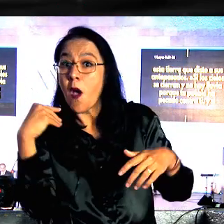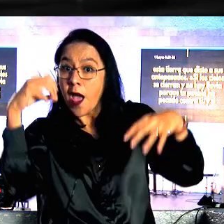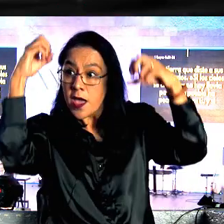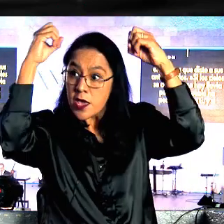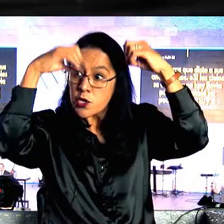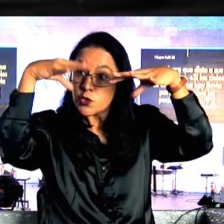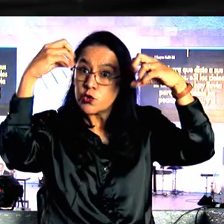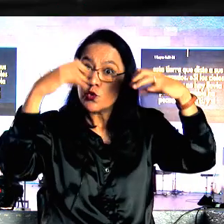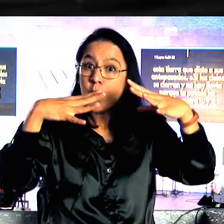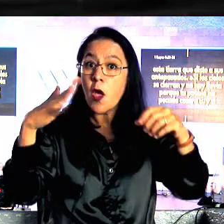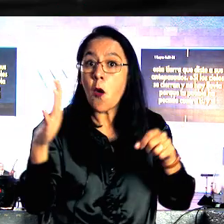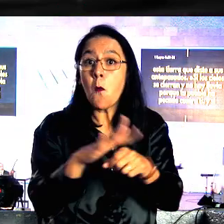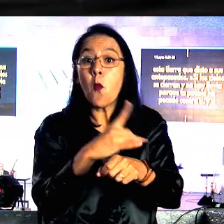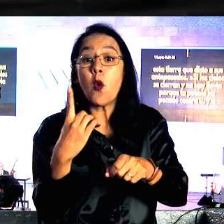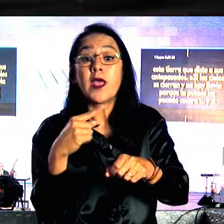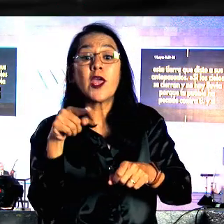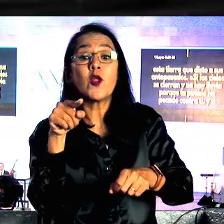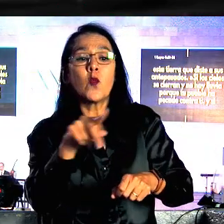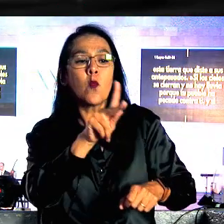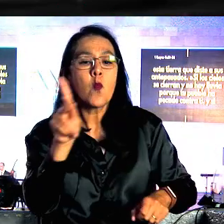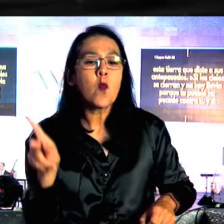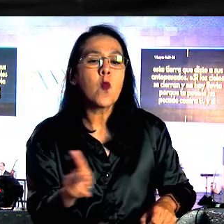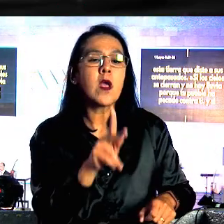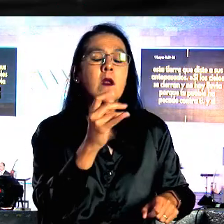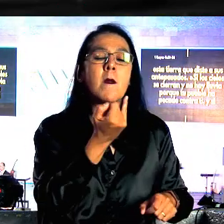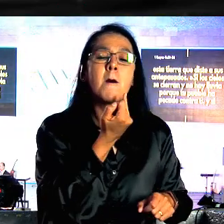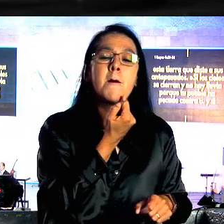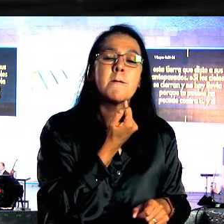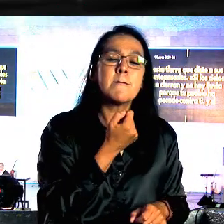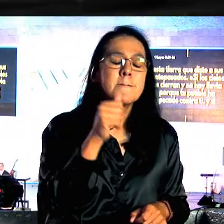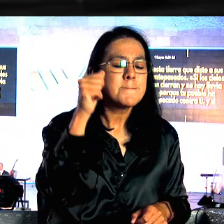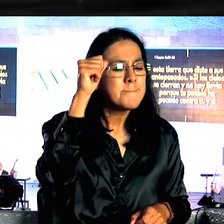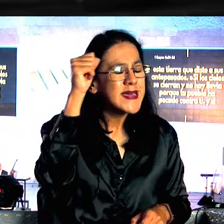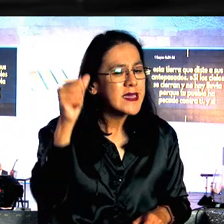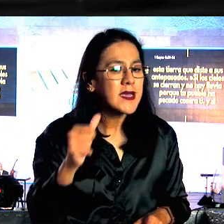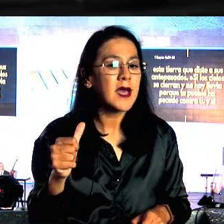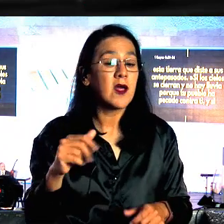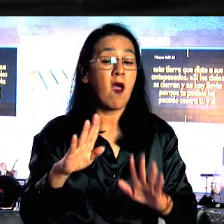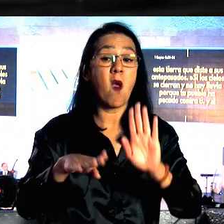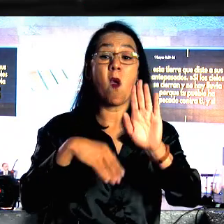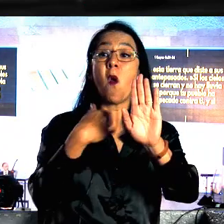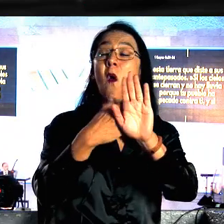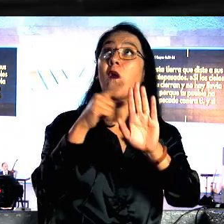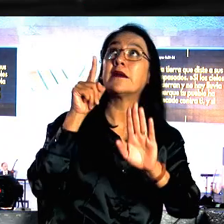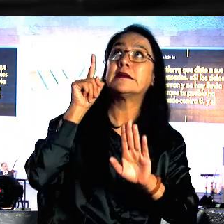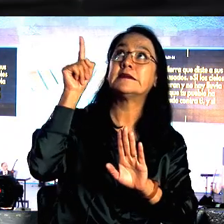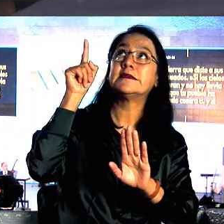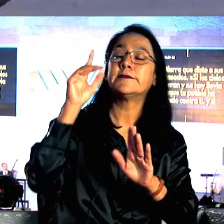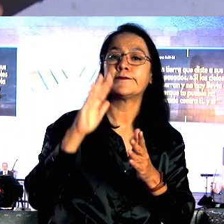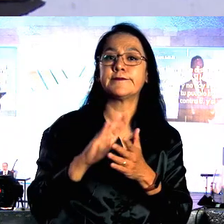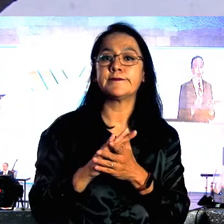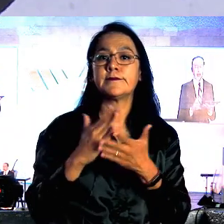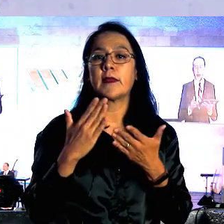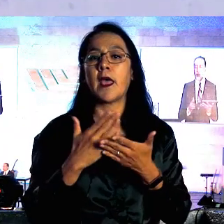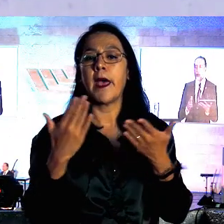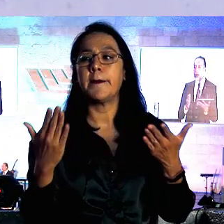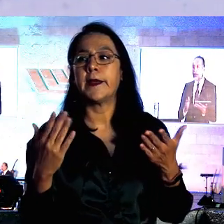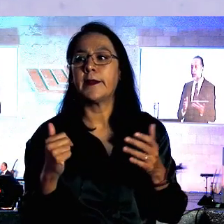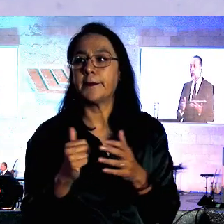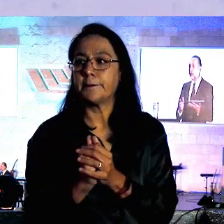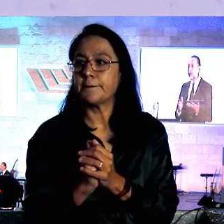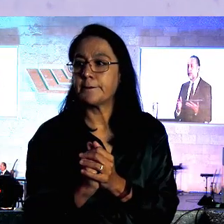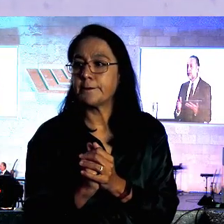lluvia porque tu pueblo ha pecado contra ti a ver hermanos ¿por qué razón